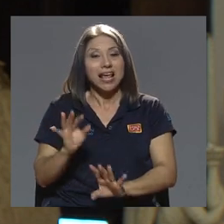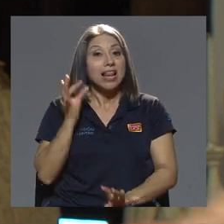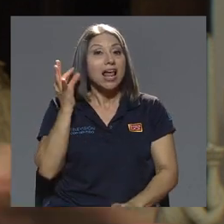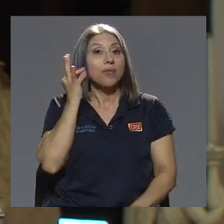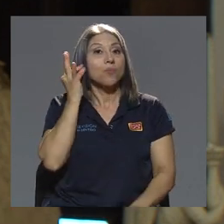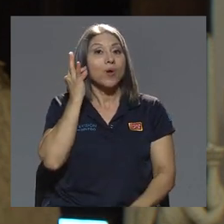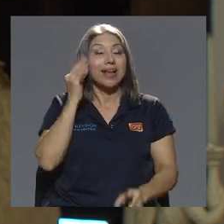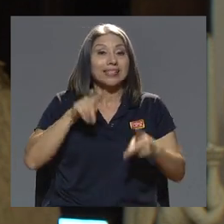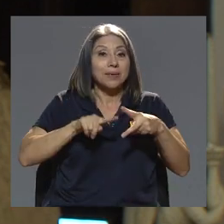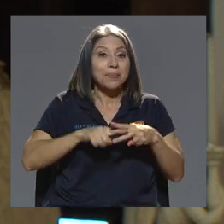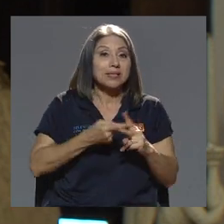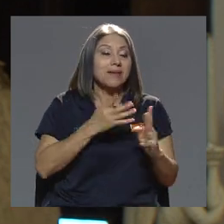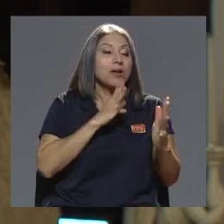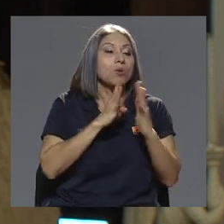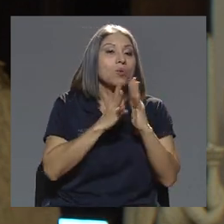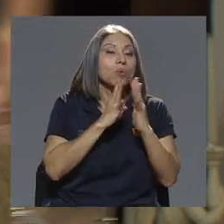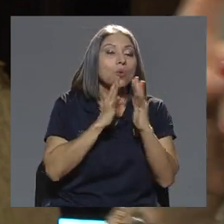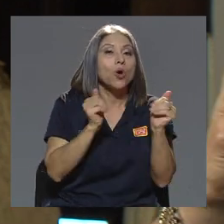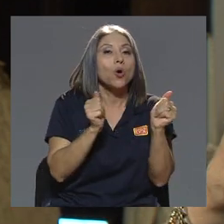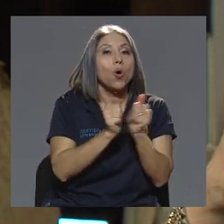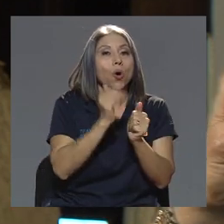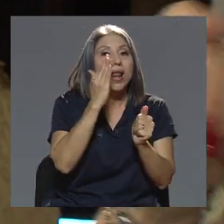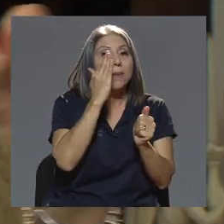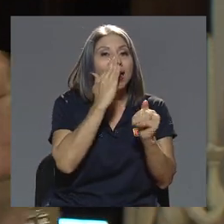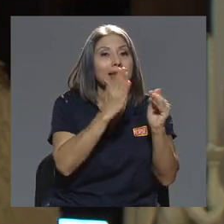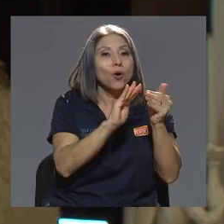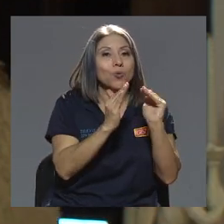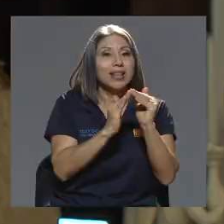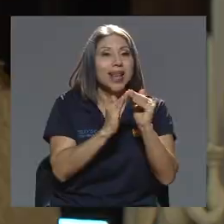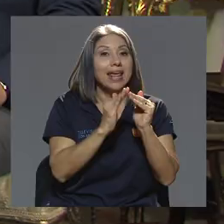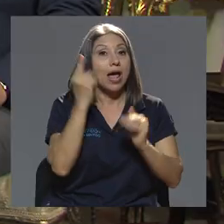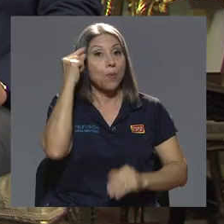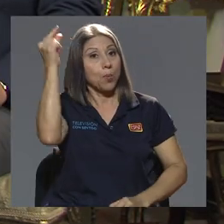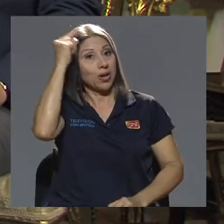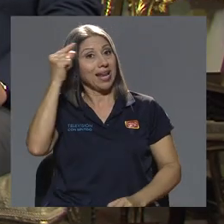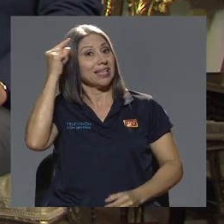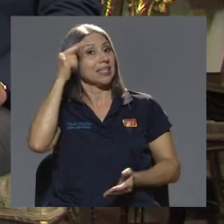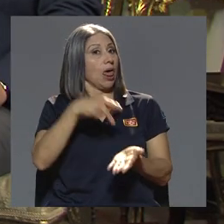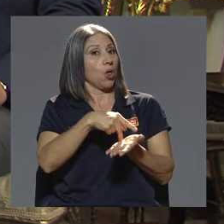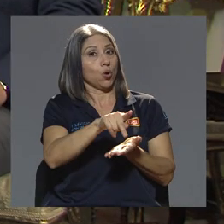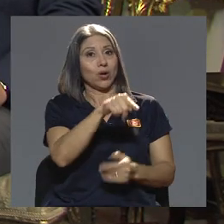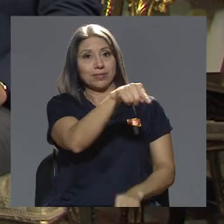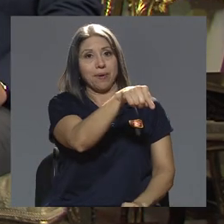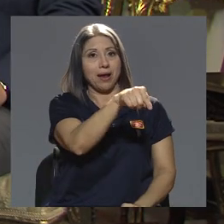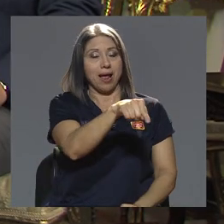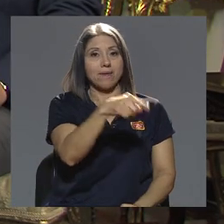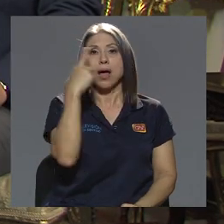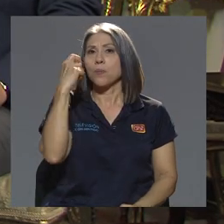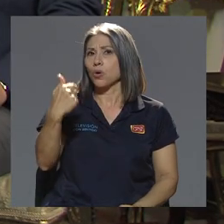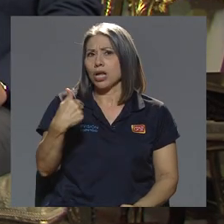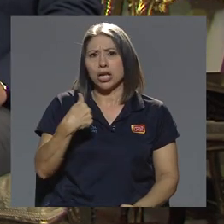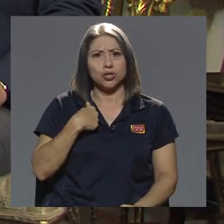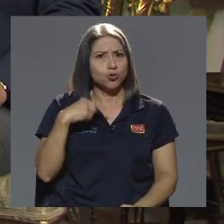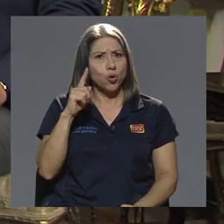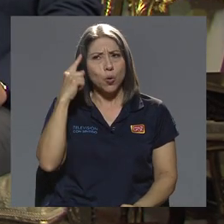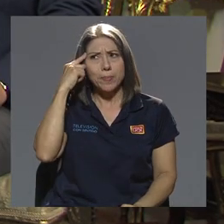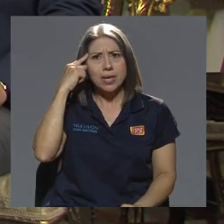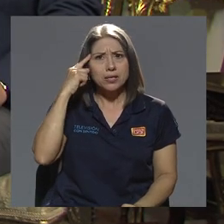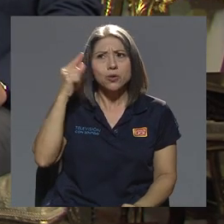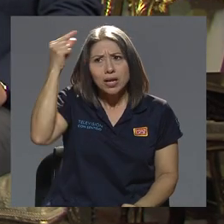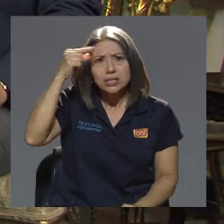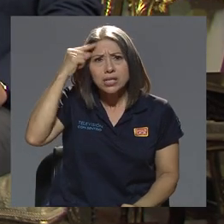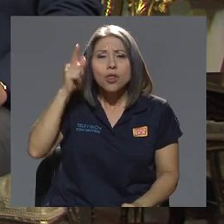en conversaciones con la madre comunitaria, porque no era el Estado el que les pagaba. Porque yo no soy partidaria de un Estado paternalista, yo